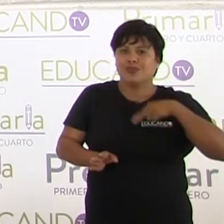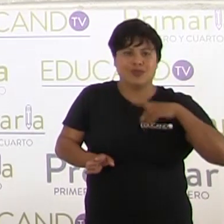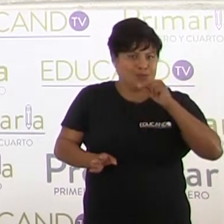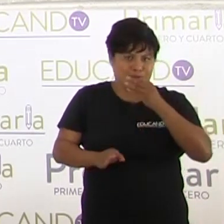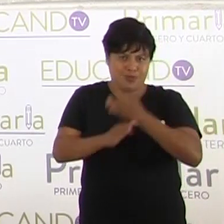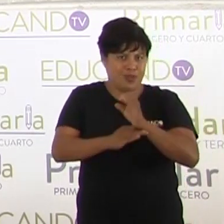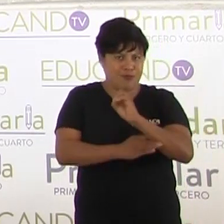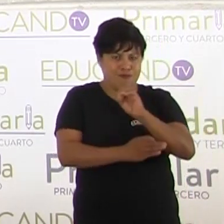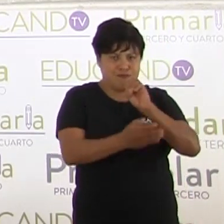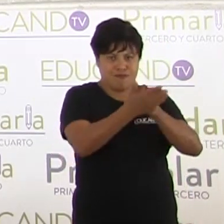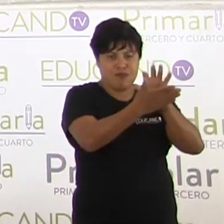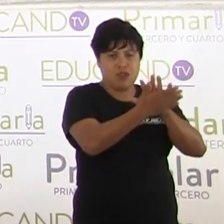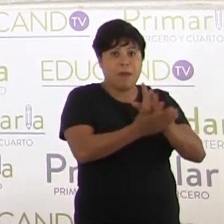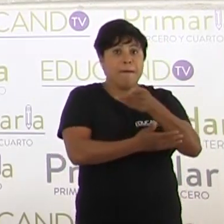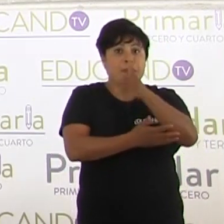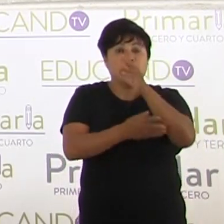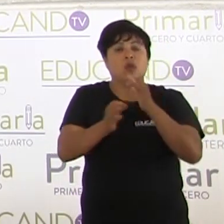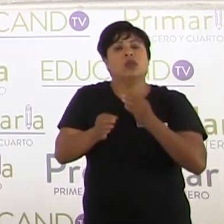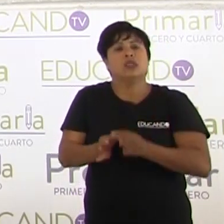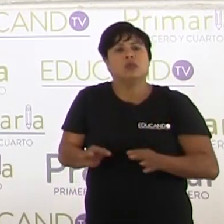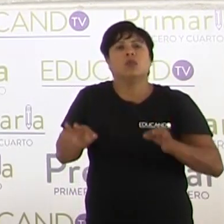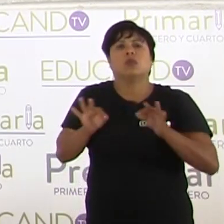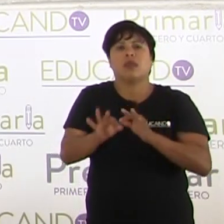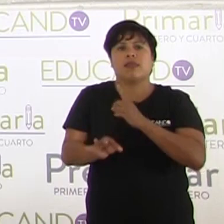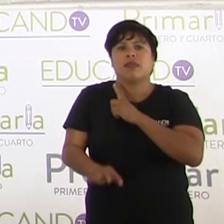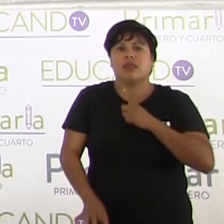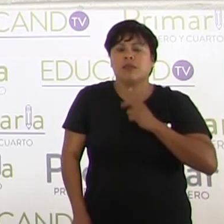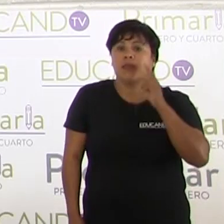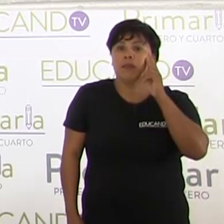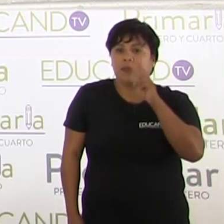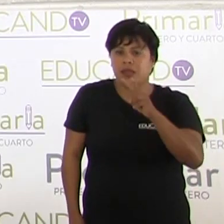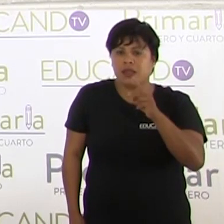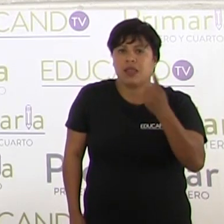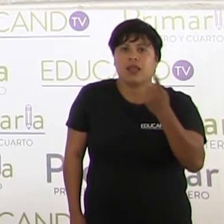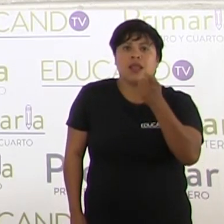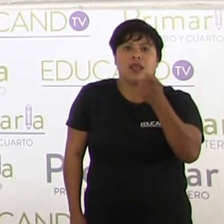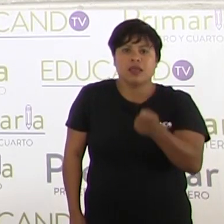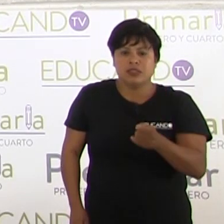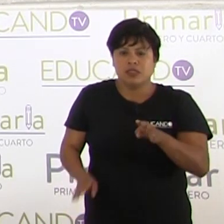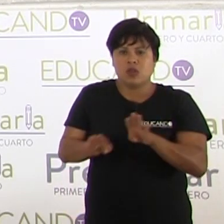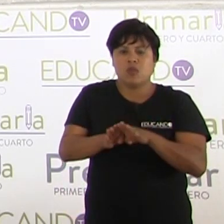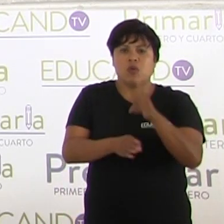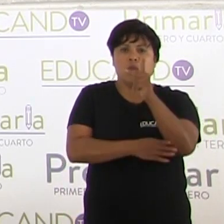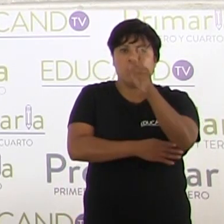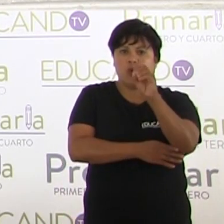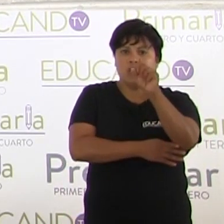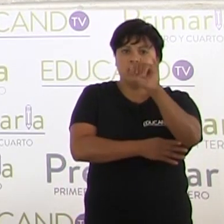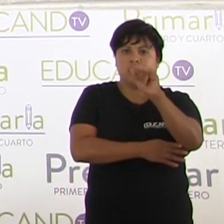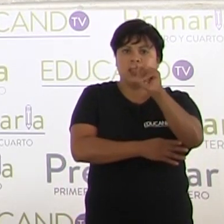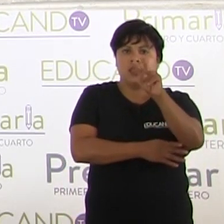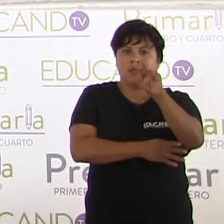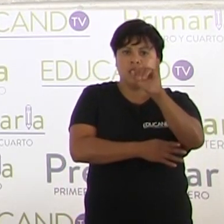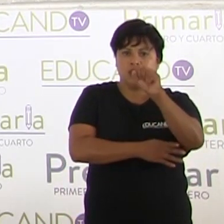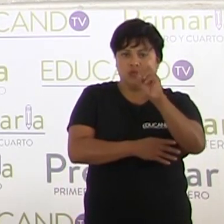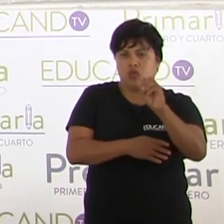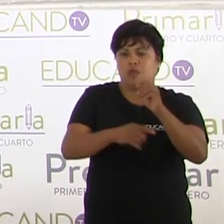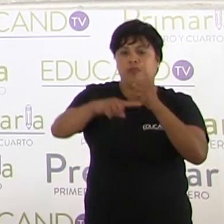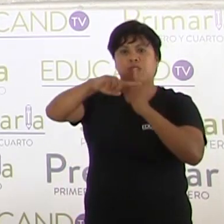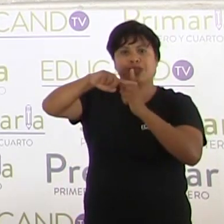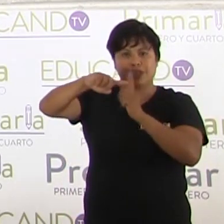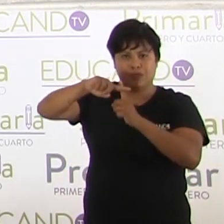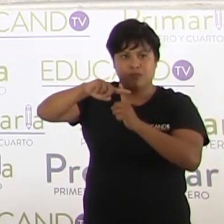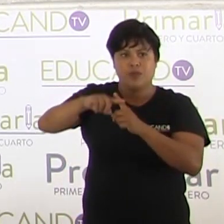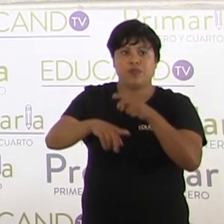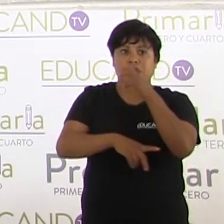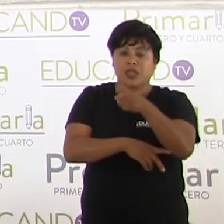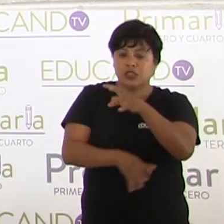lámina, pero que es importante que lo tengas en cuenta, que va a ser el positivismo. Y que